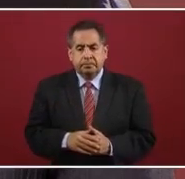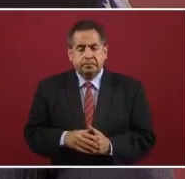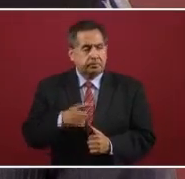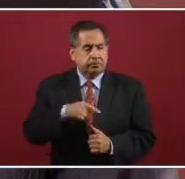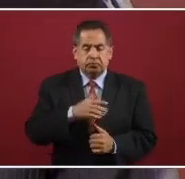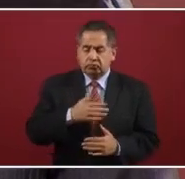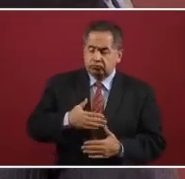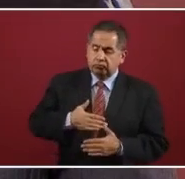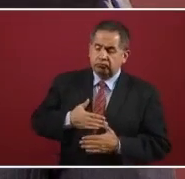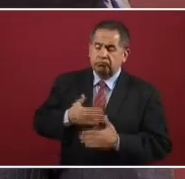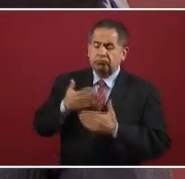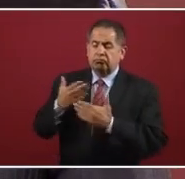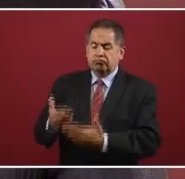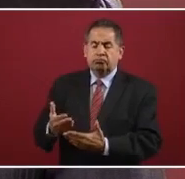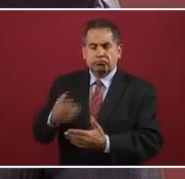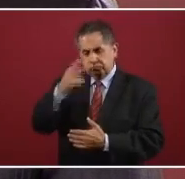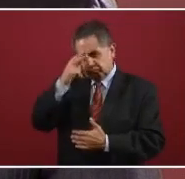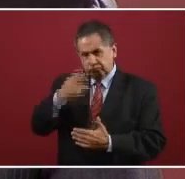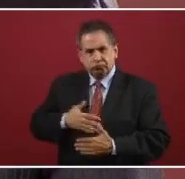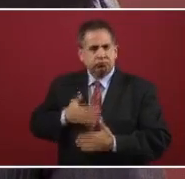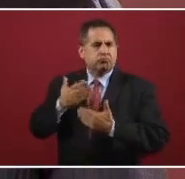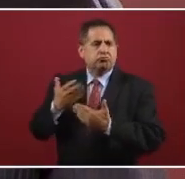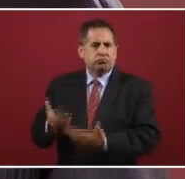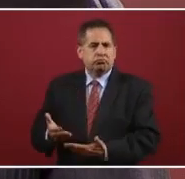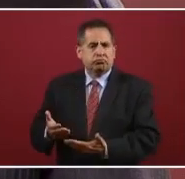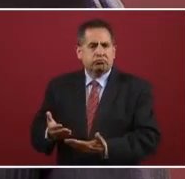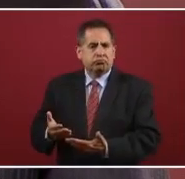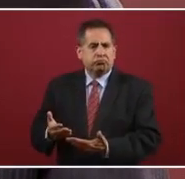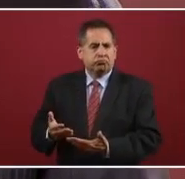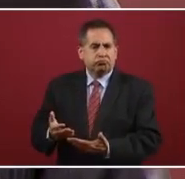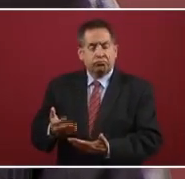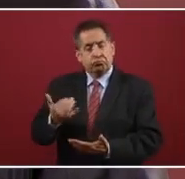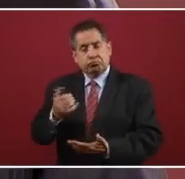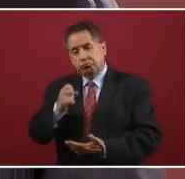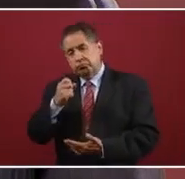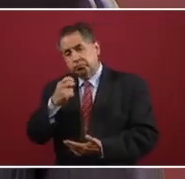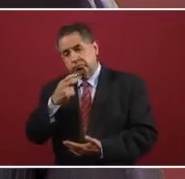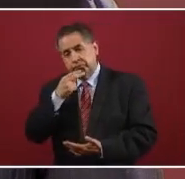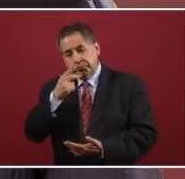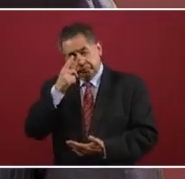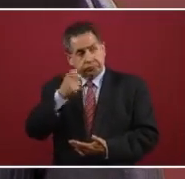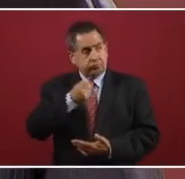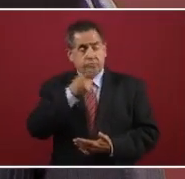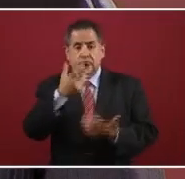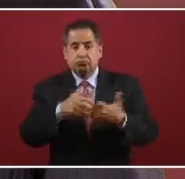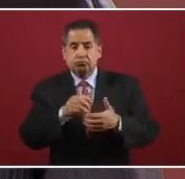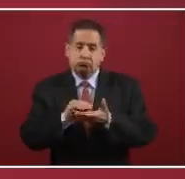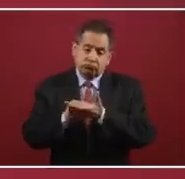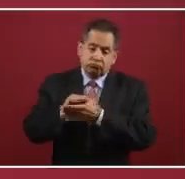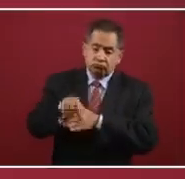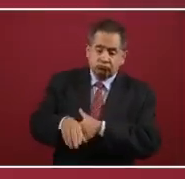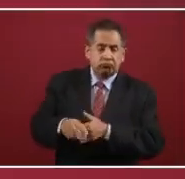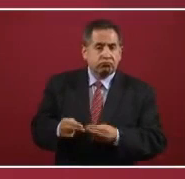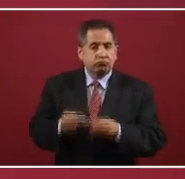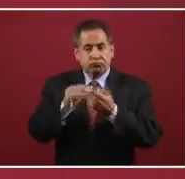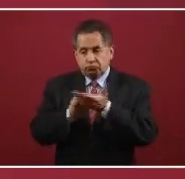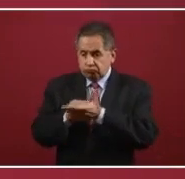confianza en México y que lleguen más inversiones al